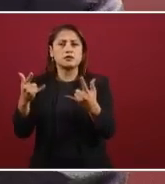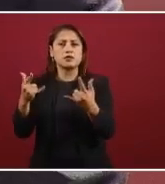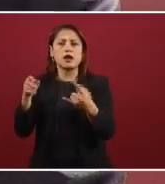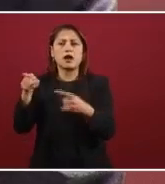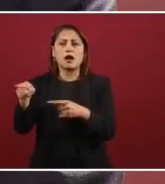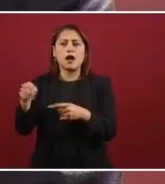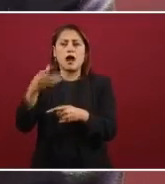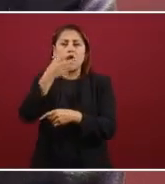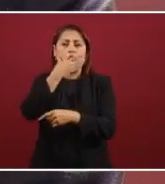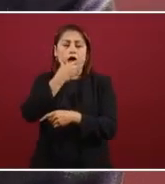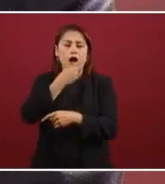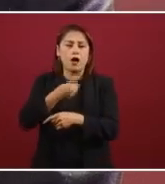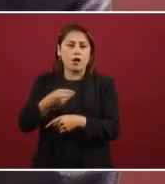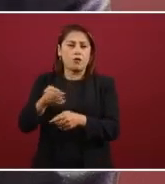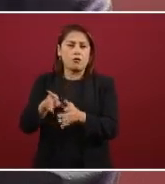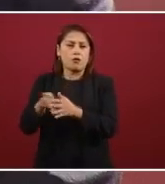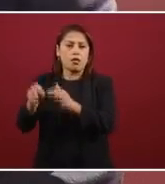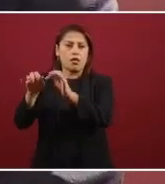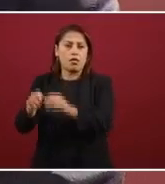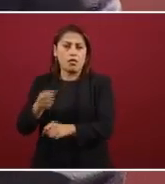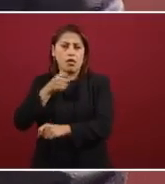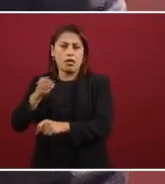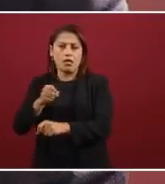y no se explica